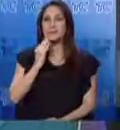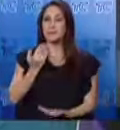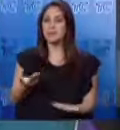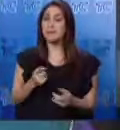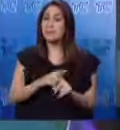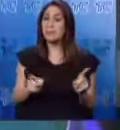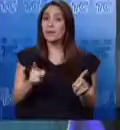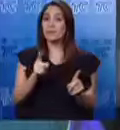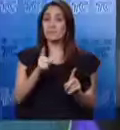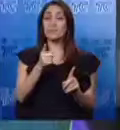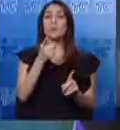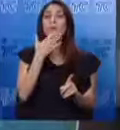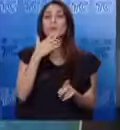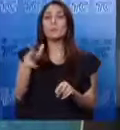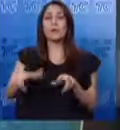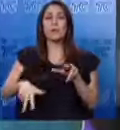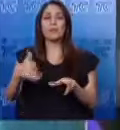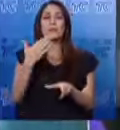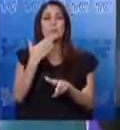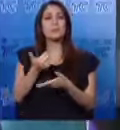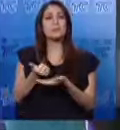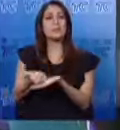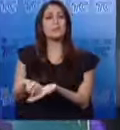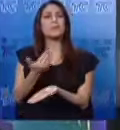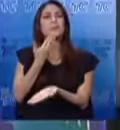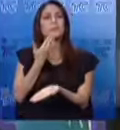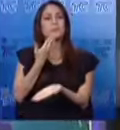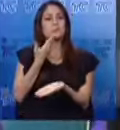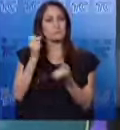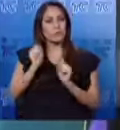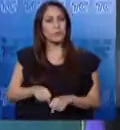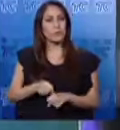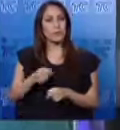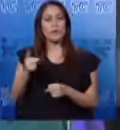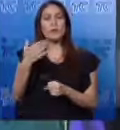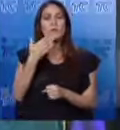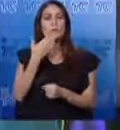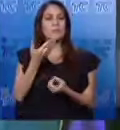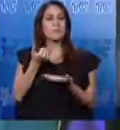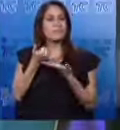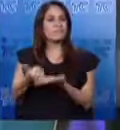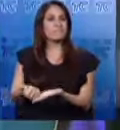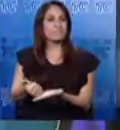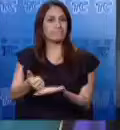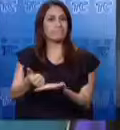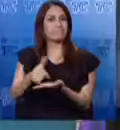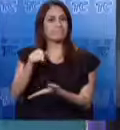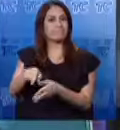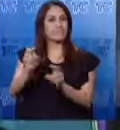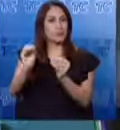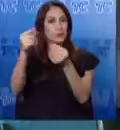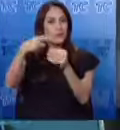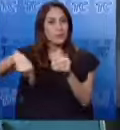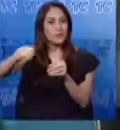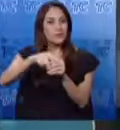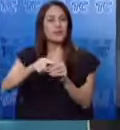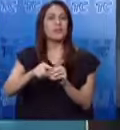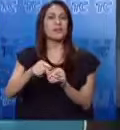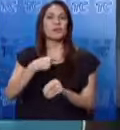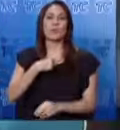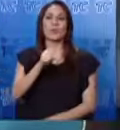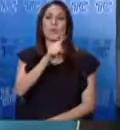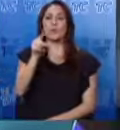mecanismos para que consiga sus objetivos más caros, más sentidos. Es por eso que no vamos a